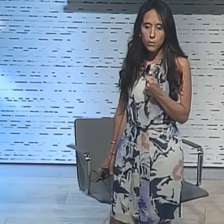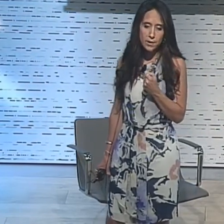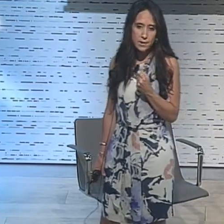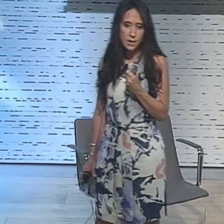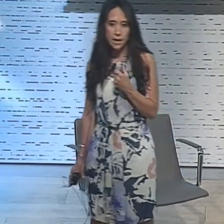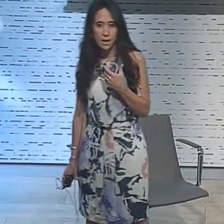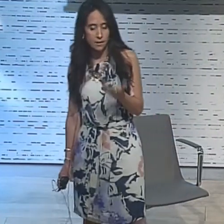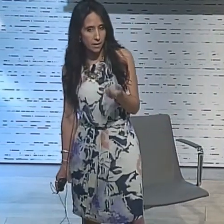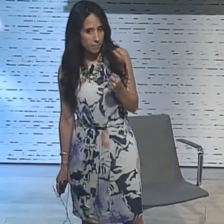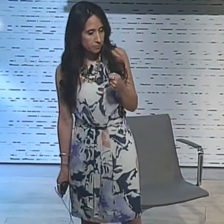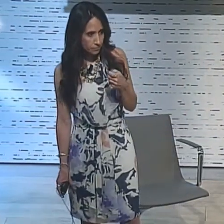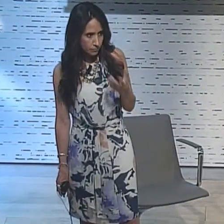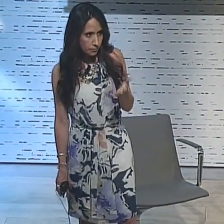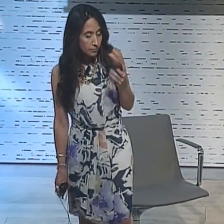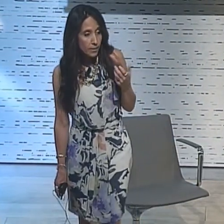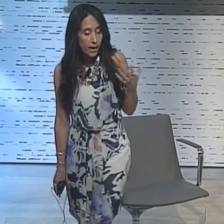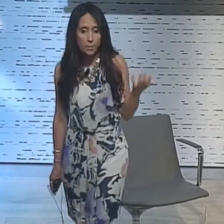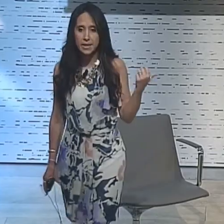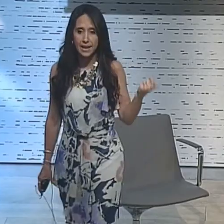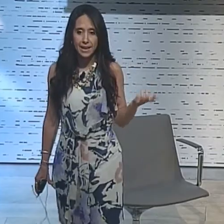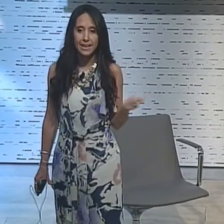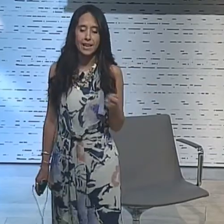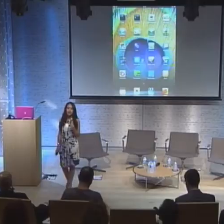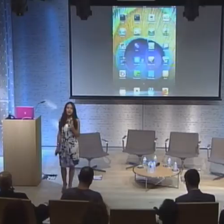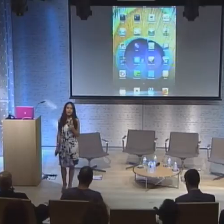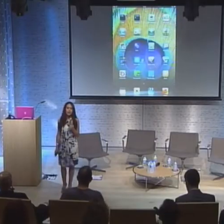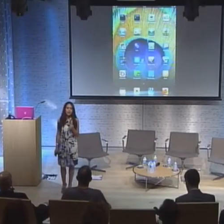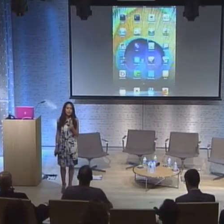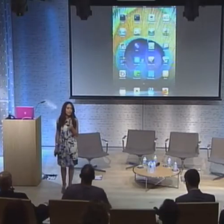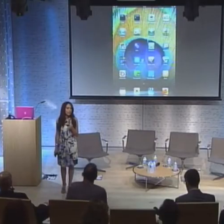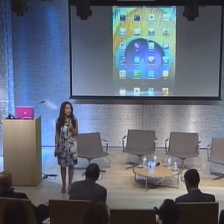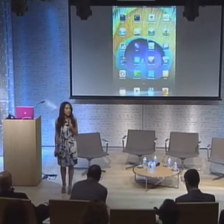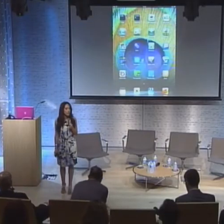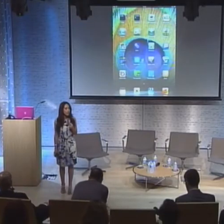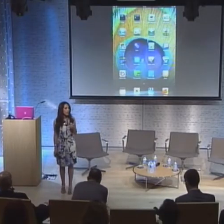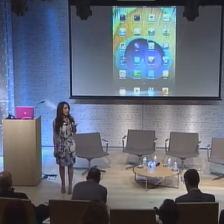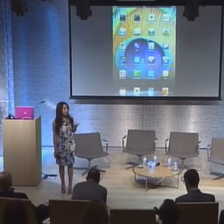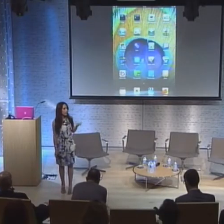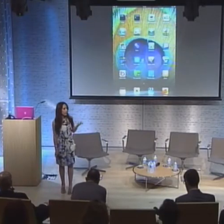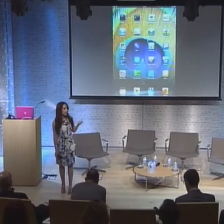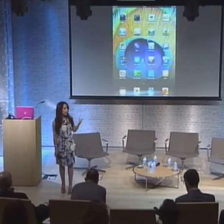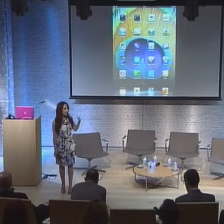Como lo decía ahorita en la plática de en la mañana,